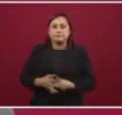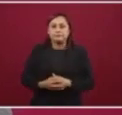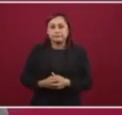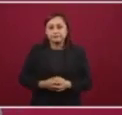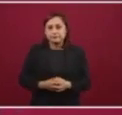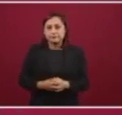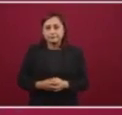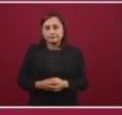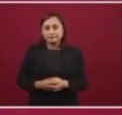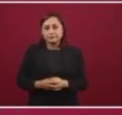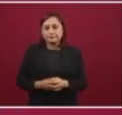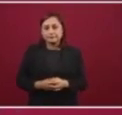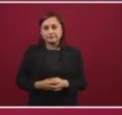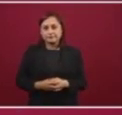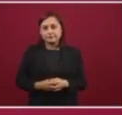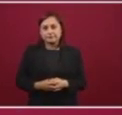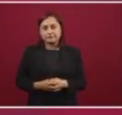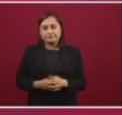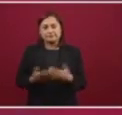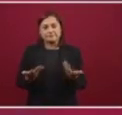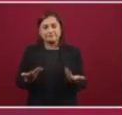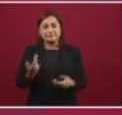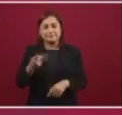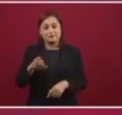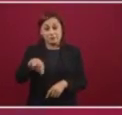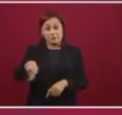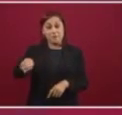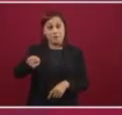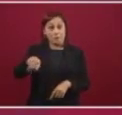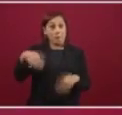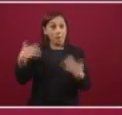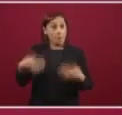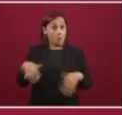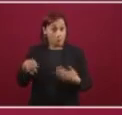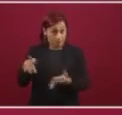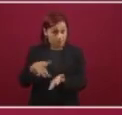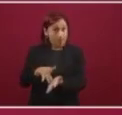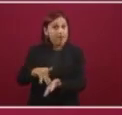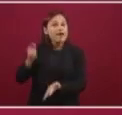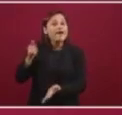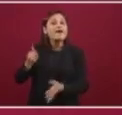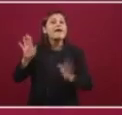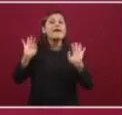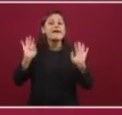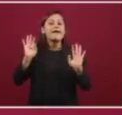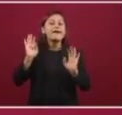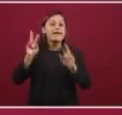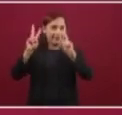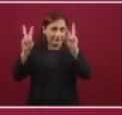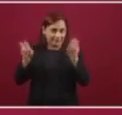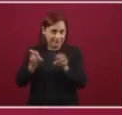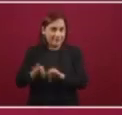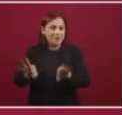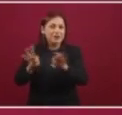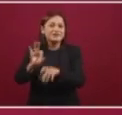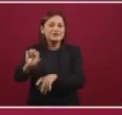Entonces, pero eso es nota, ¿eh? ¿O no es nota?